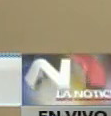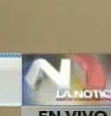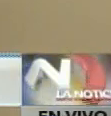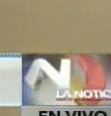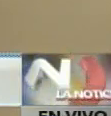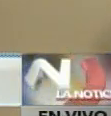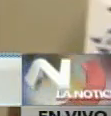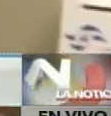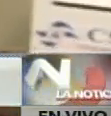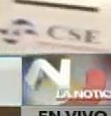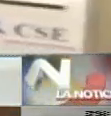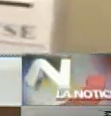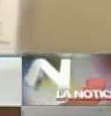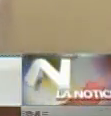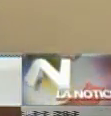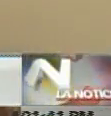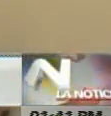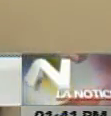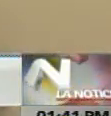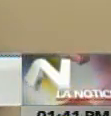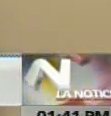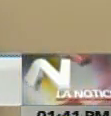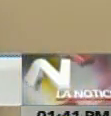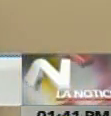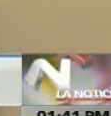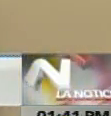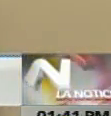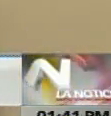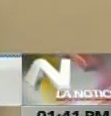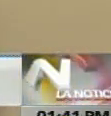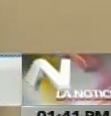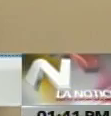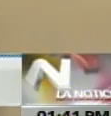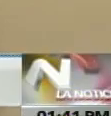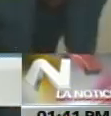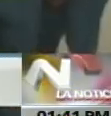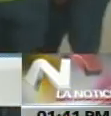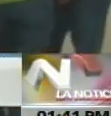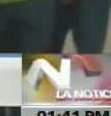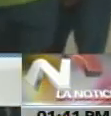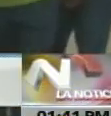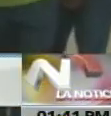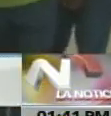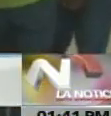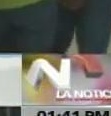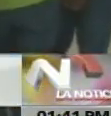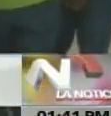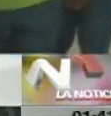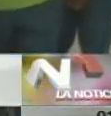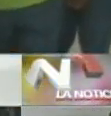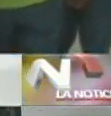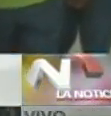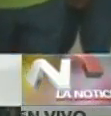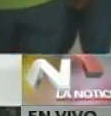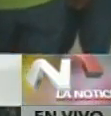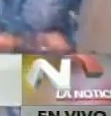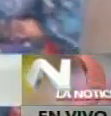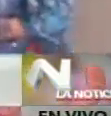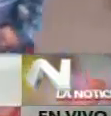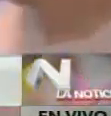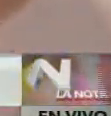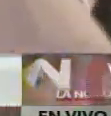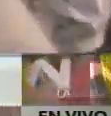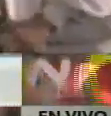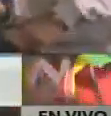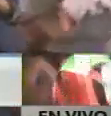oposición durante 16 años y 11 meses, ahí llegando a la batalla, se